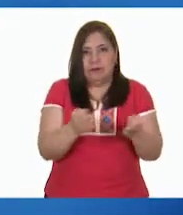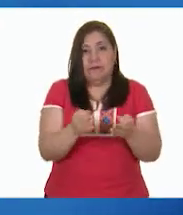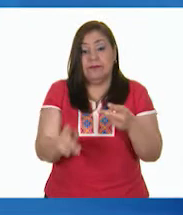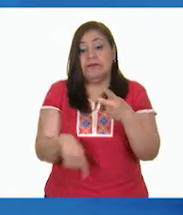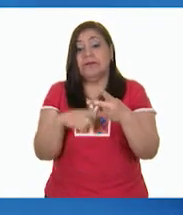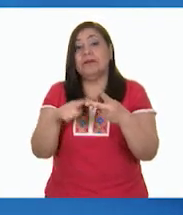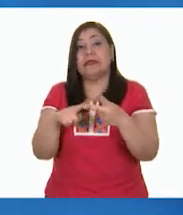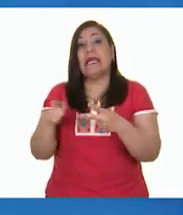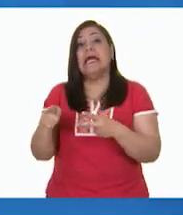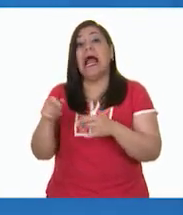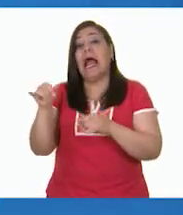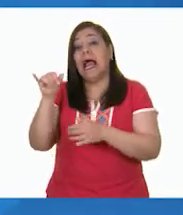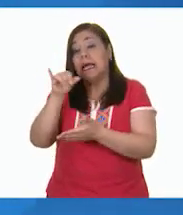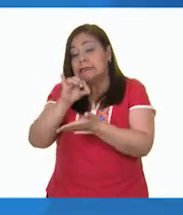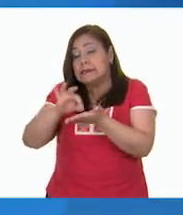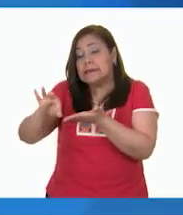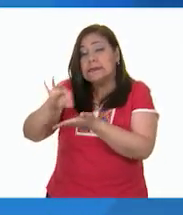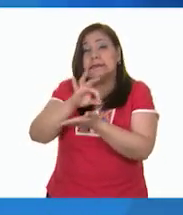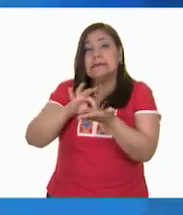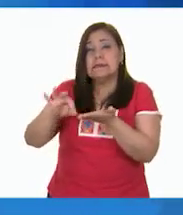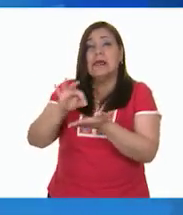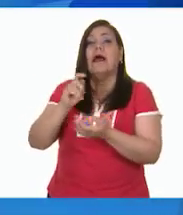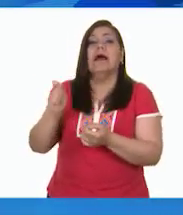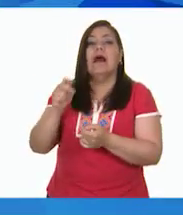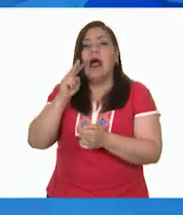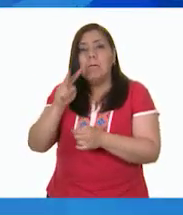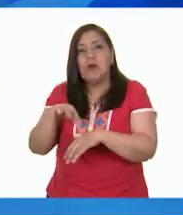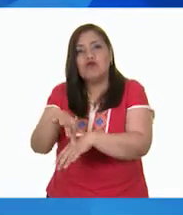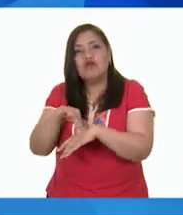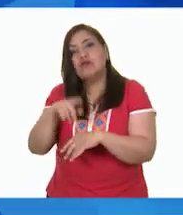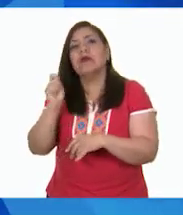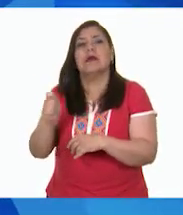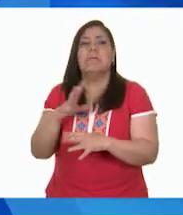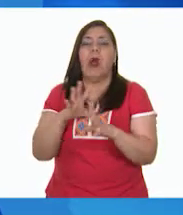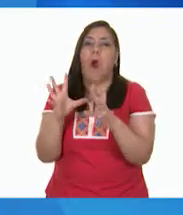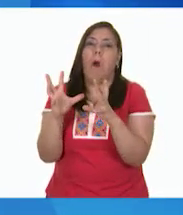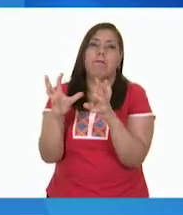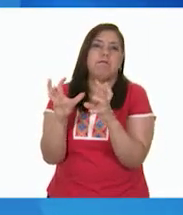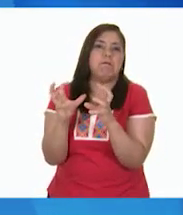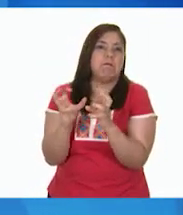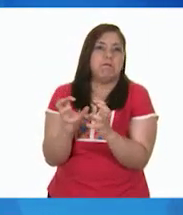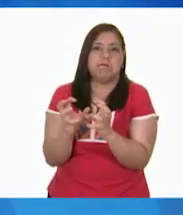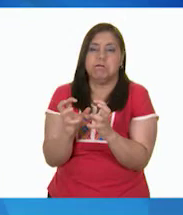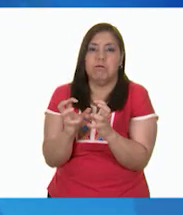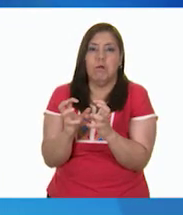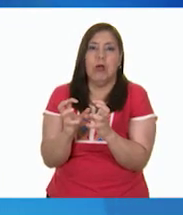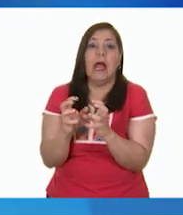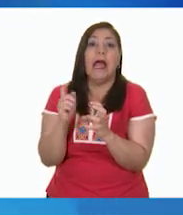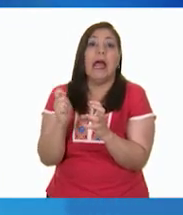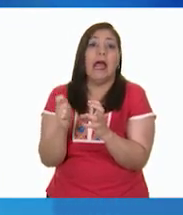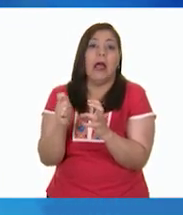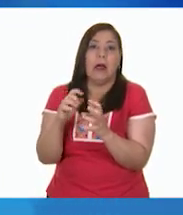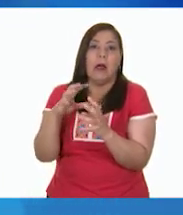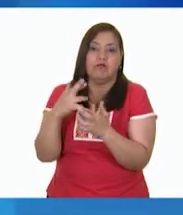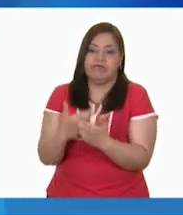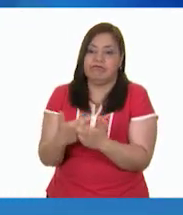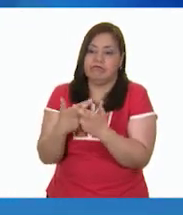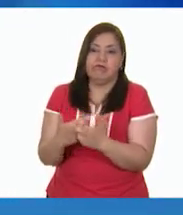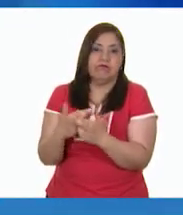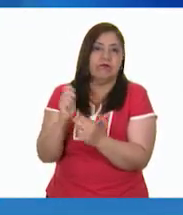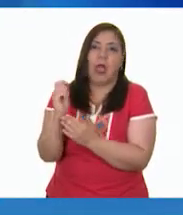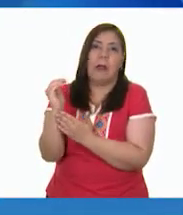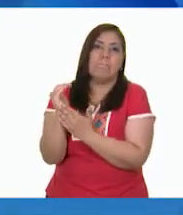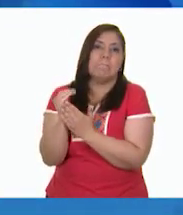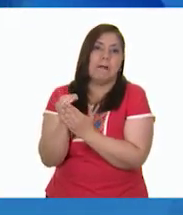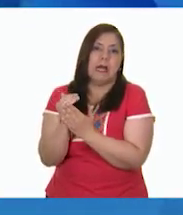del aceite, esto se refleja con una compresión del volumen. El volumen se ha reducido. Y eso le va a pasar a